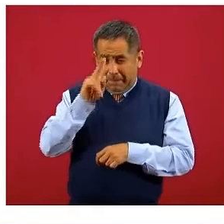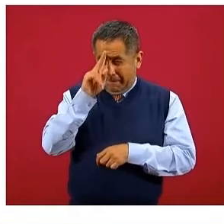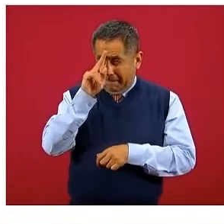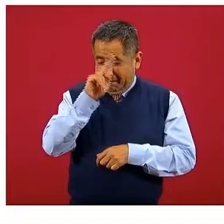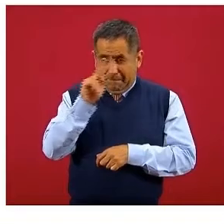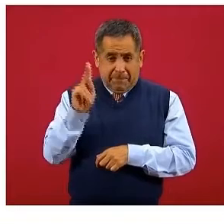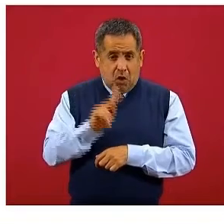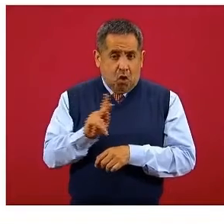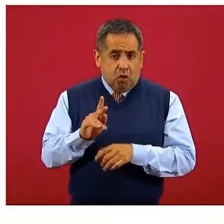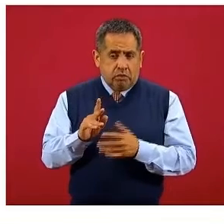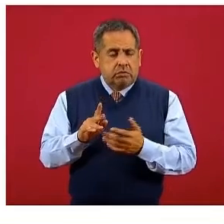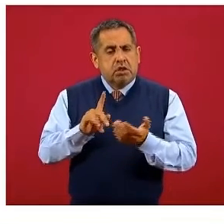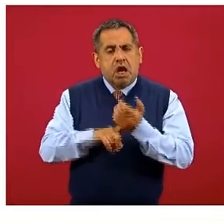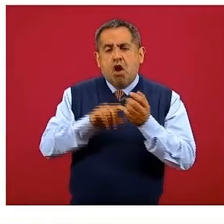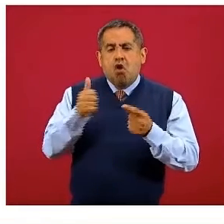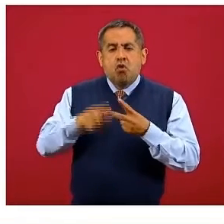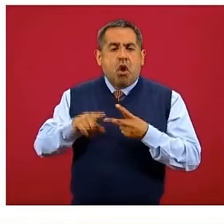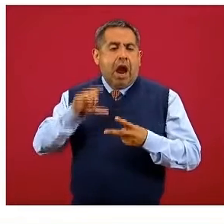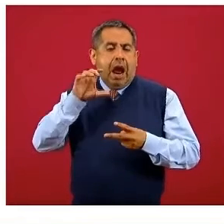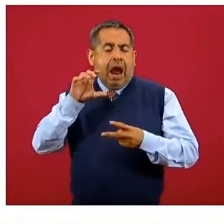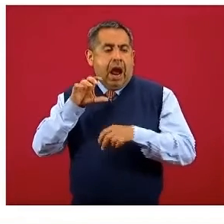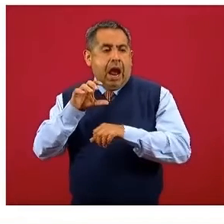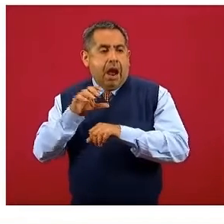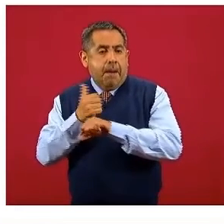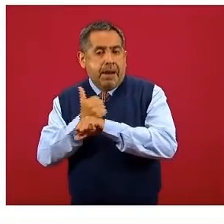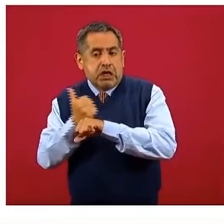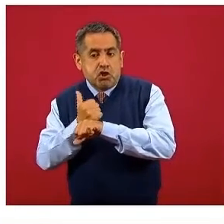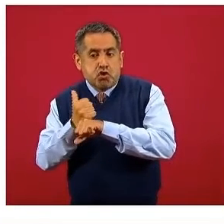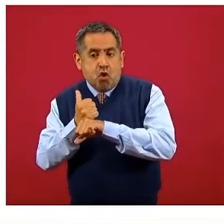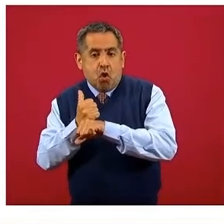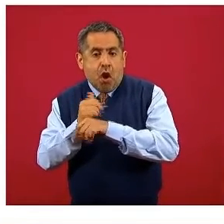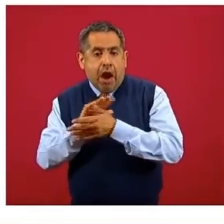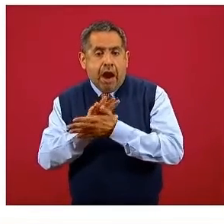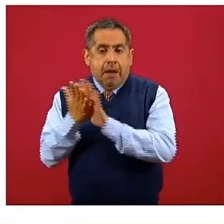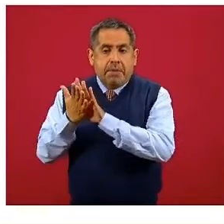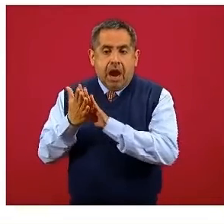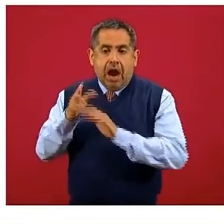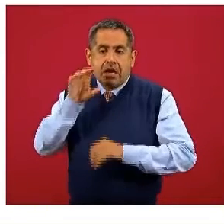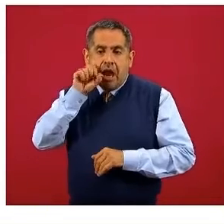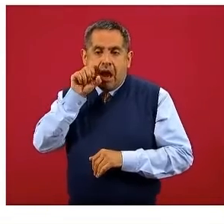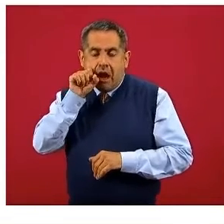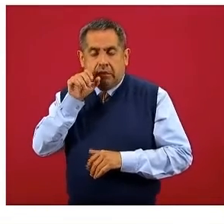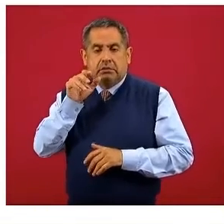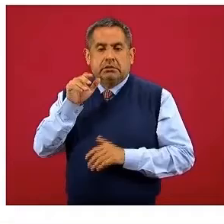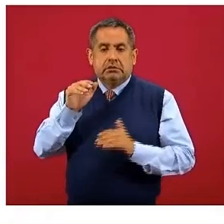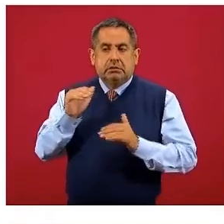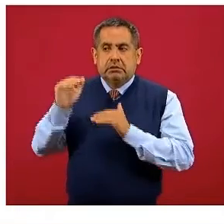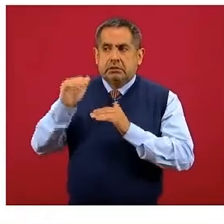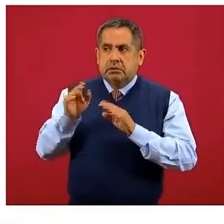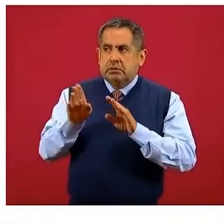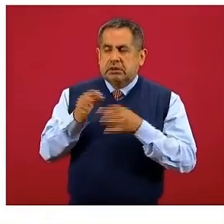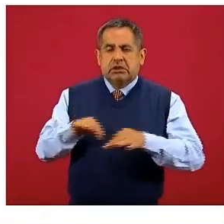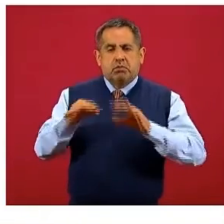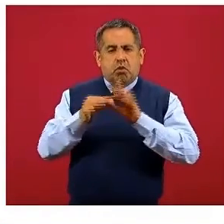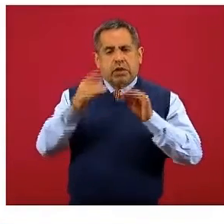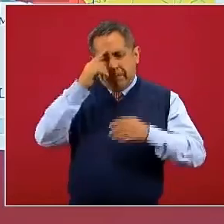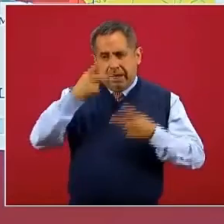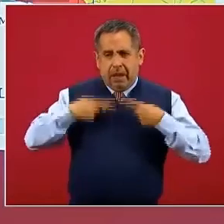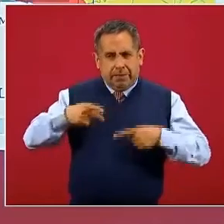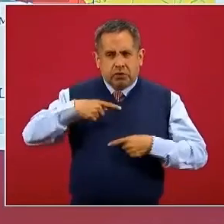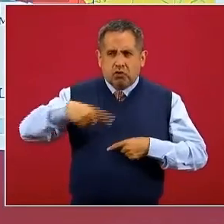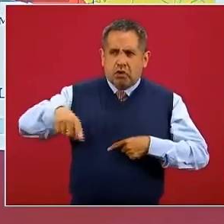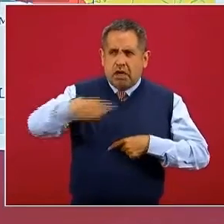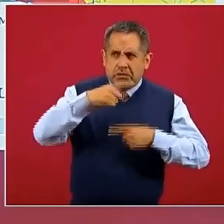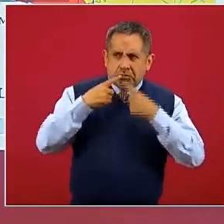otras que, habiendo estado en amarillo, subieron al color naranja. Entonces es importante para las personas que nos